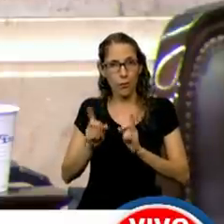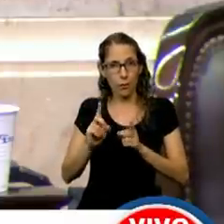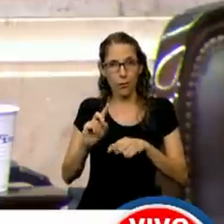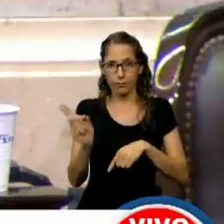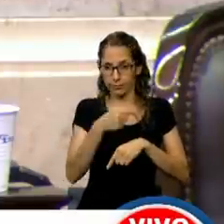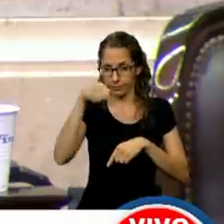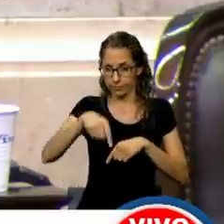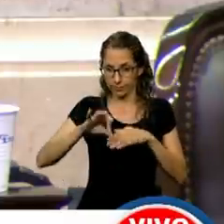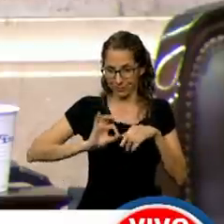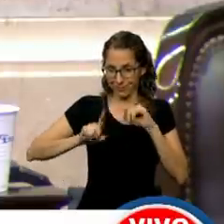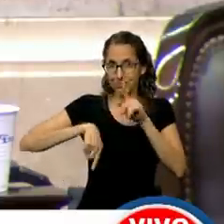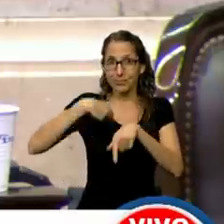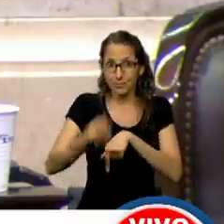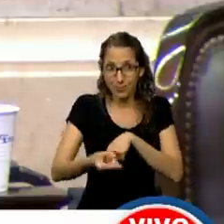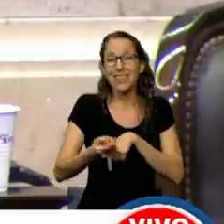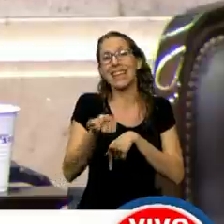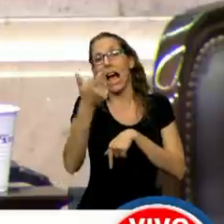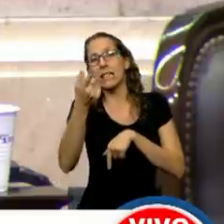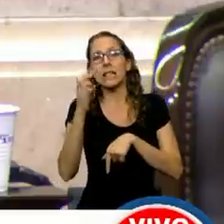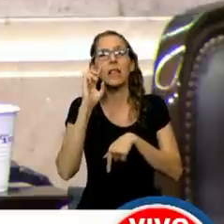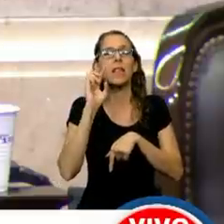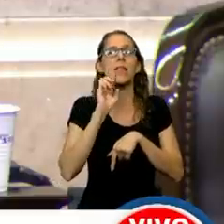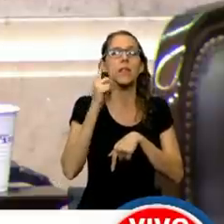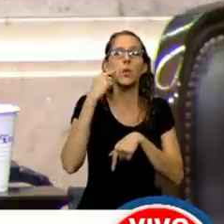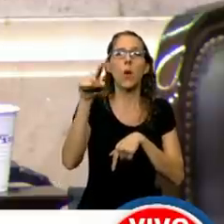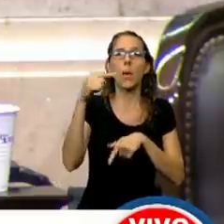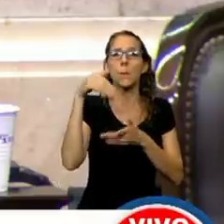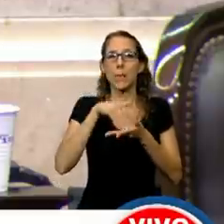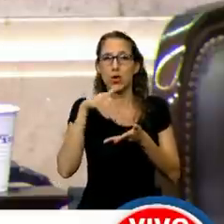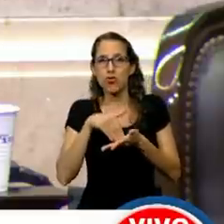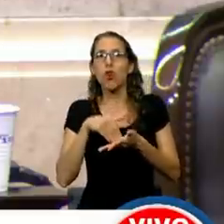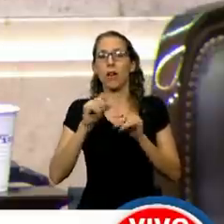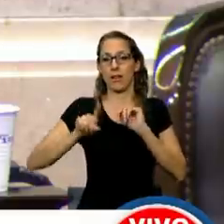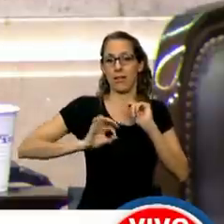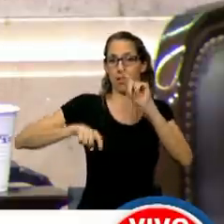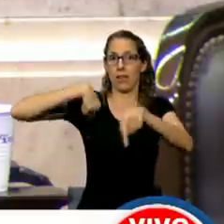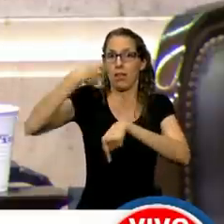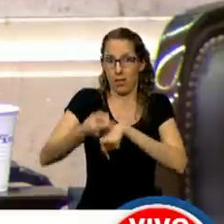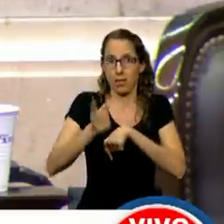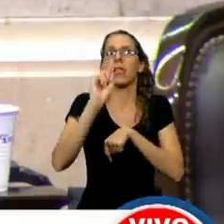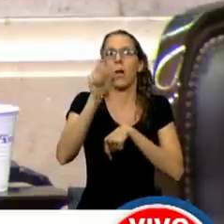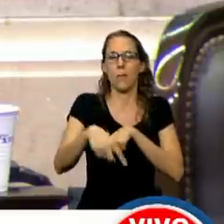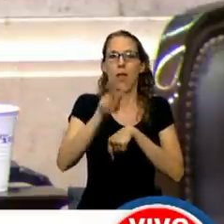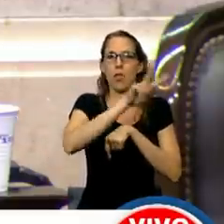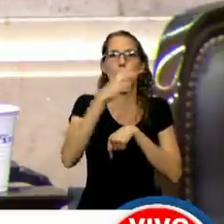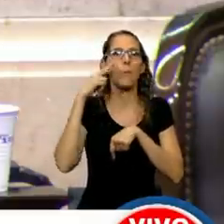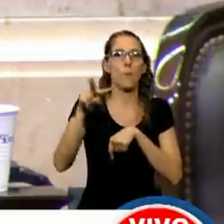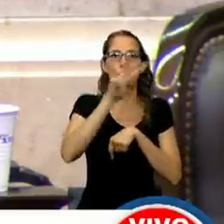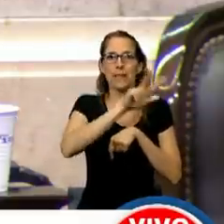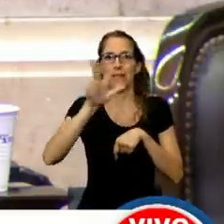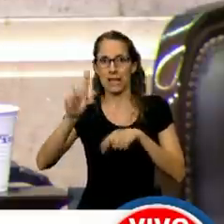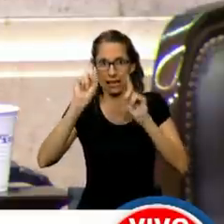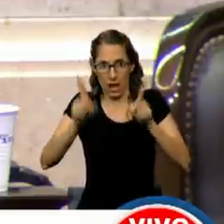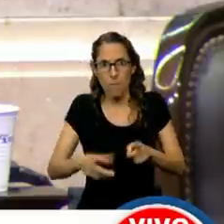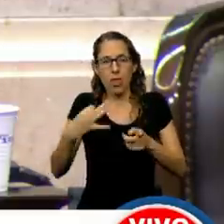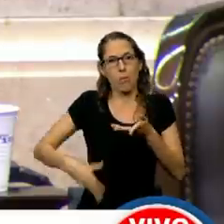22 casi 19 mil millones de dólares y en el ejercicio 23 lo que condiciona el ejercicio más allá de